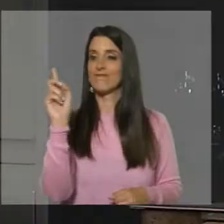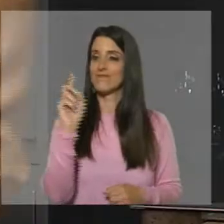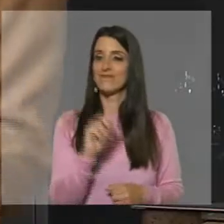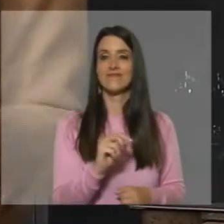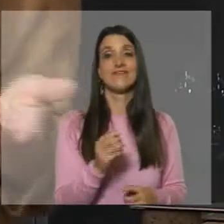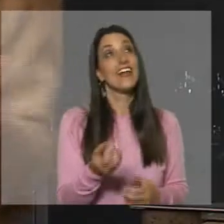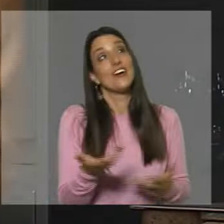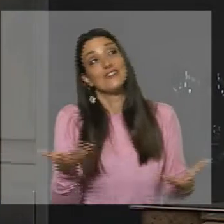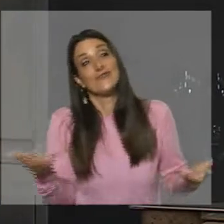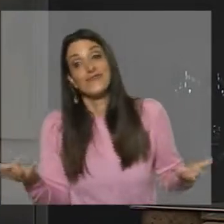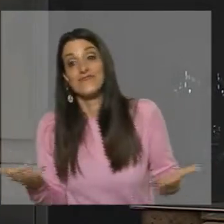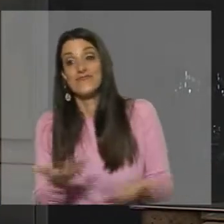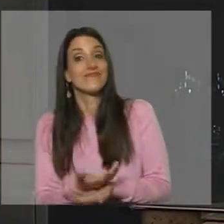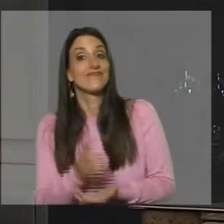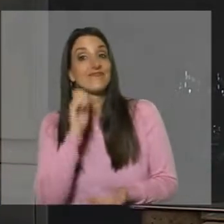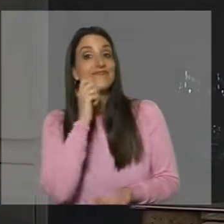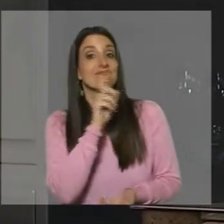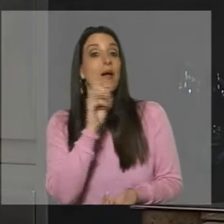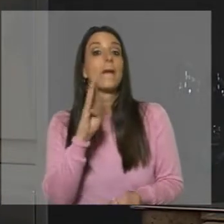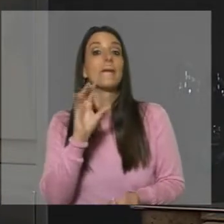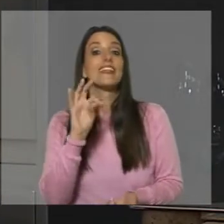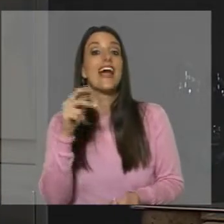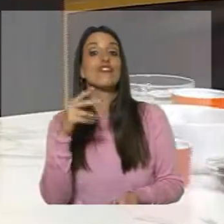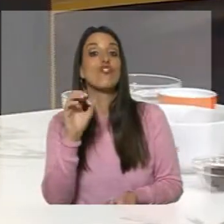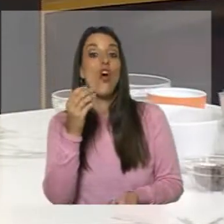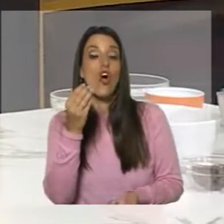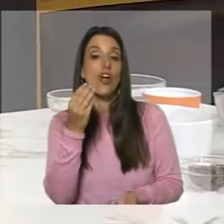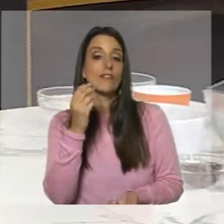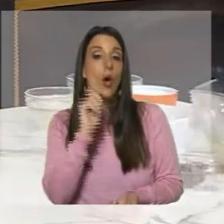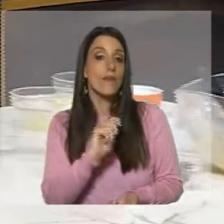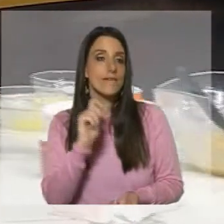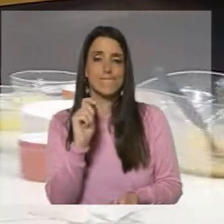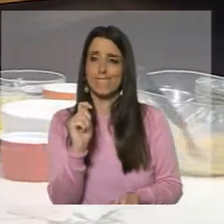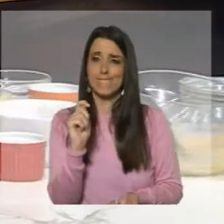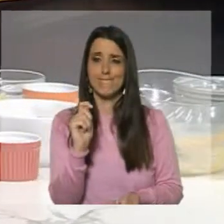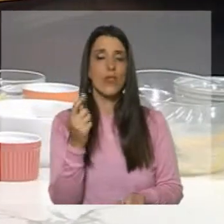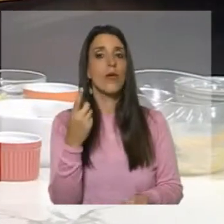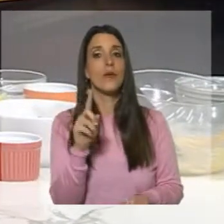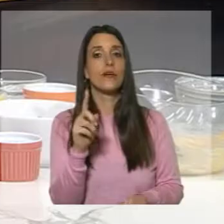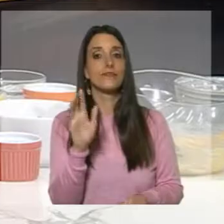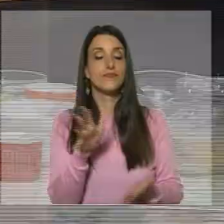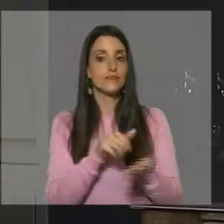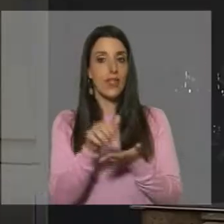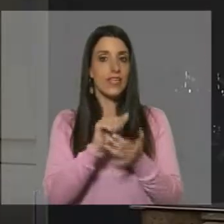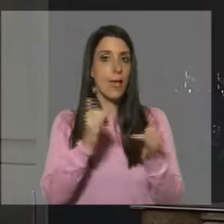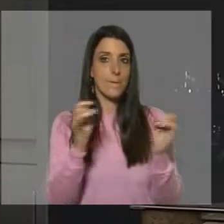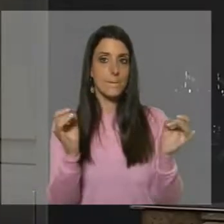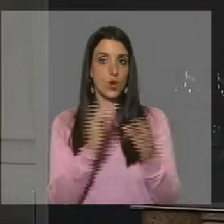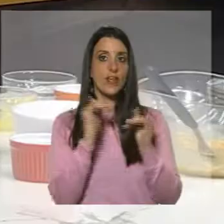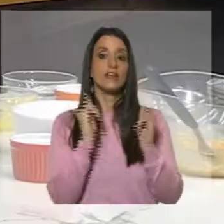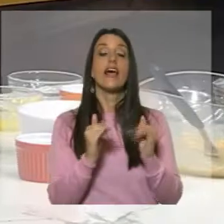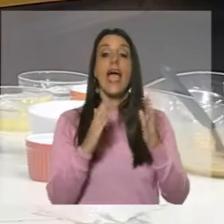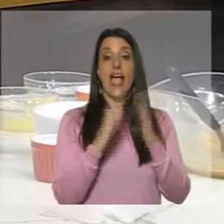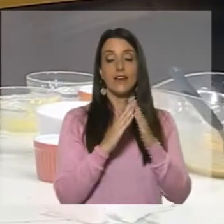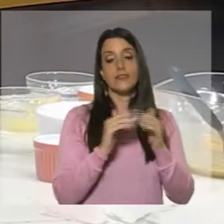que ver, bueno, pero era el pistacho bueno, que había probado. Está bueno de saber. Sí, claro. Bueno, la masa ya descansó. Sí, vos en casa